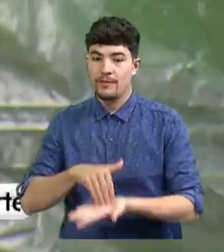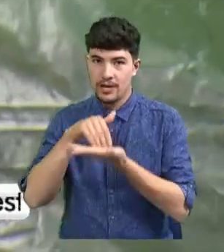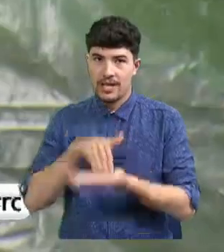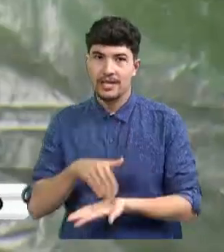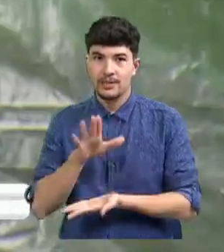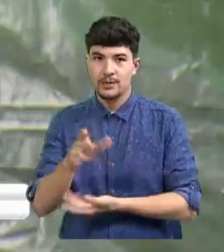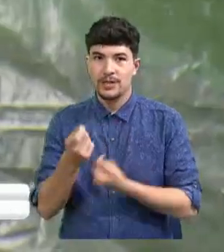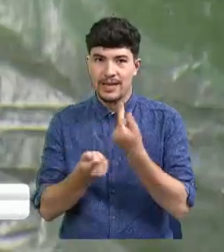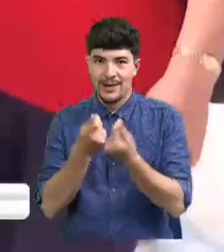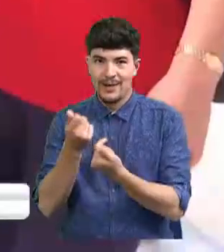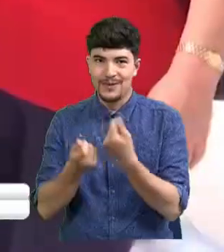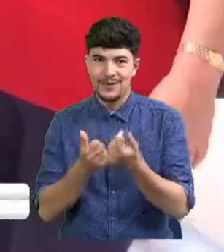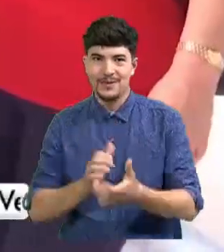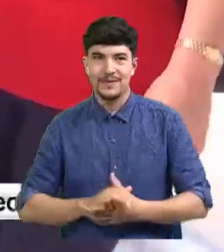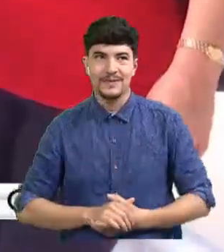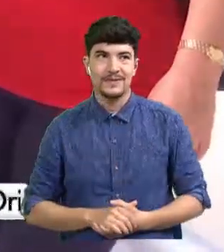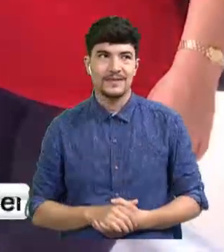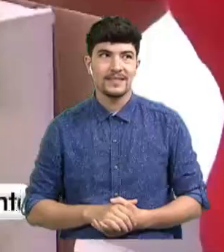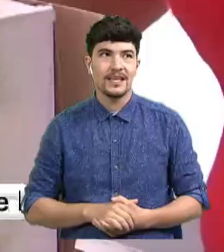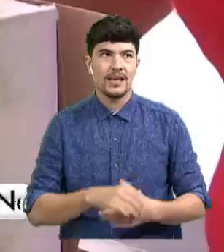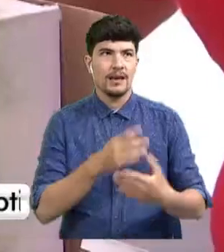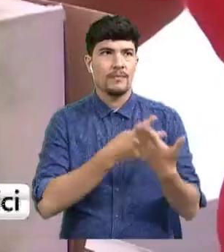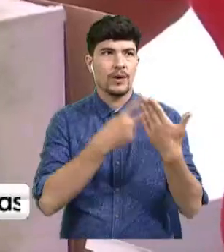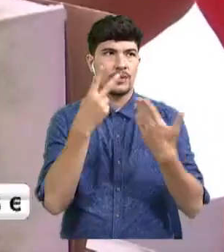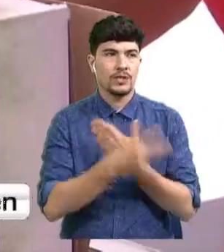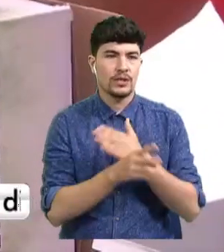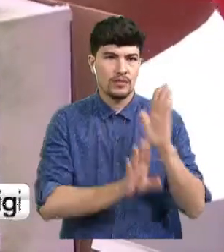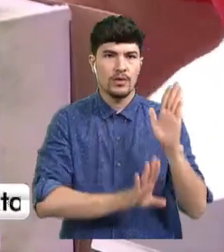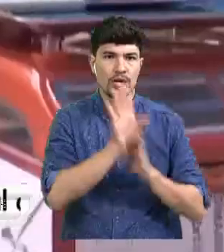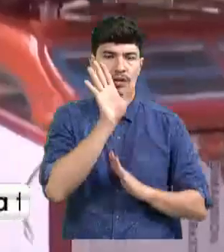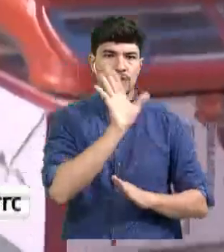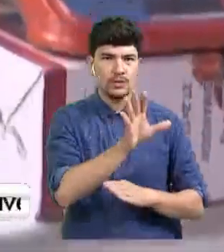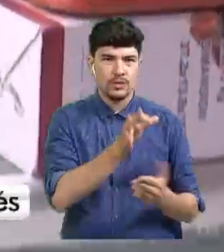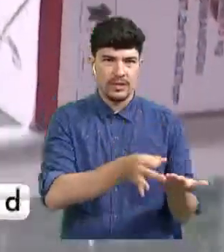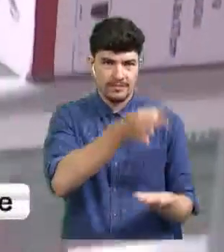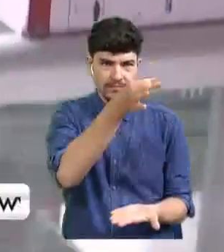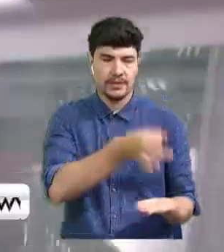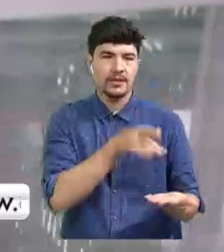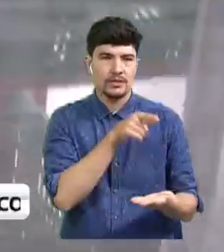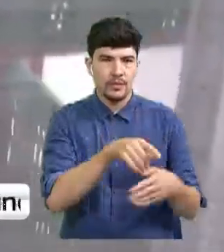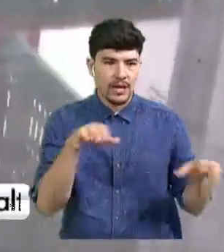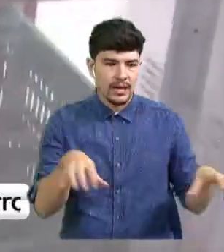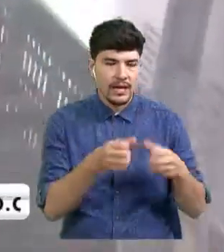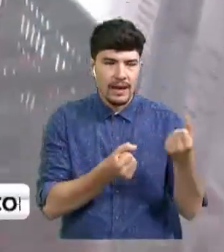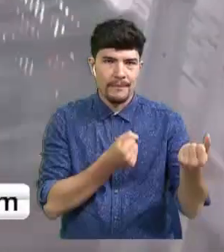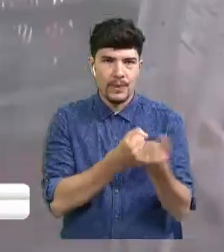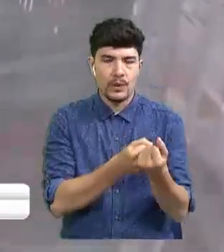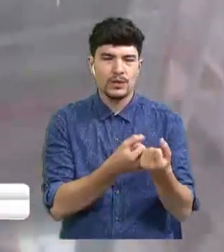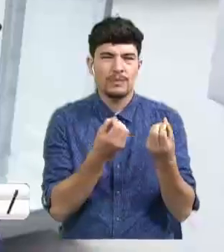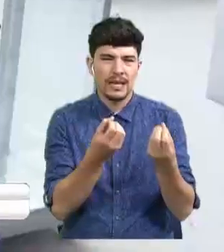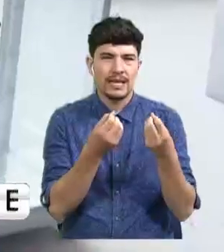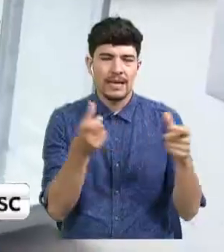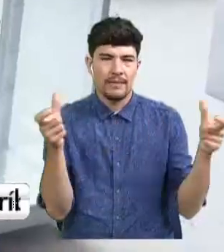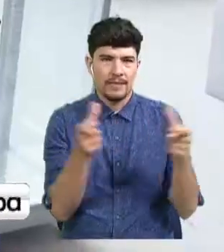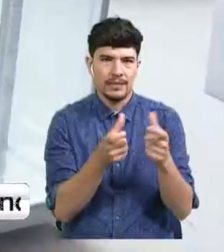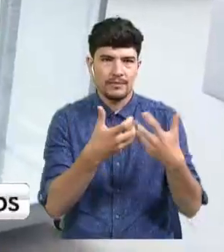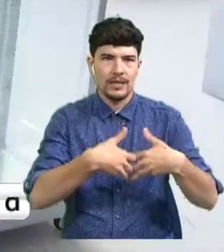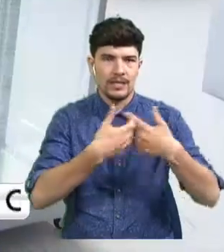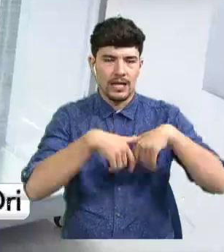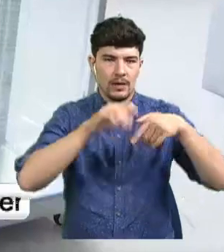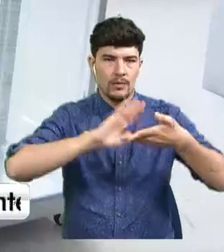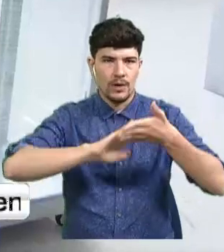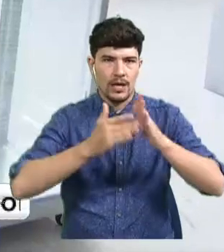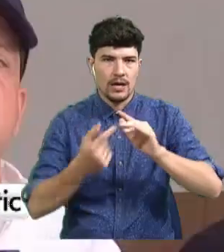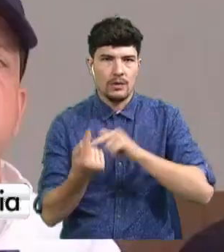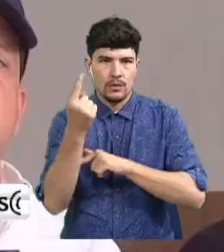sus negocios. Proyecto para el Progreso llega a la capitalización con activos para pequeños empresarios de la Comuna 1 de